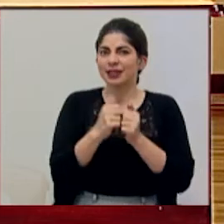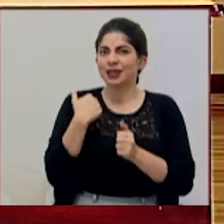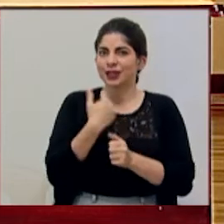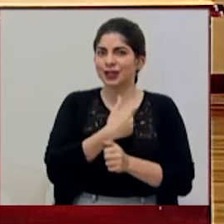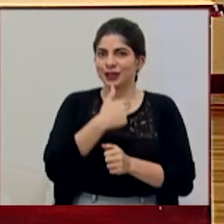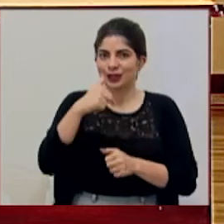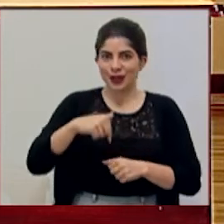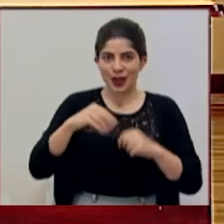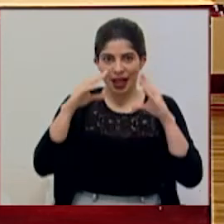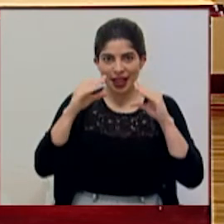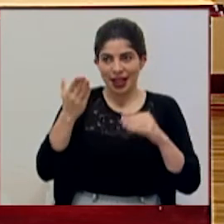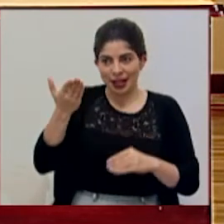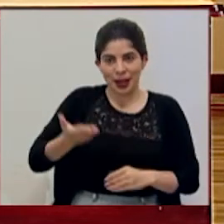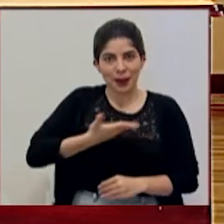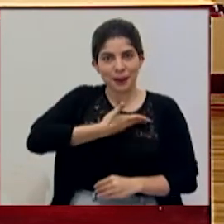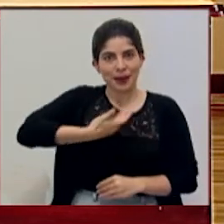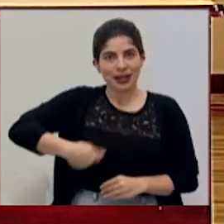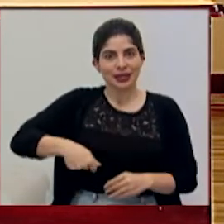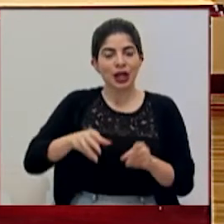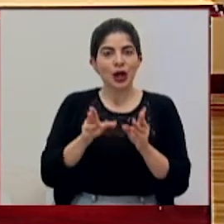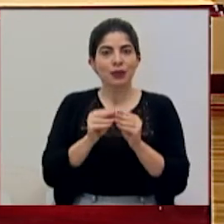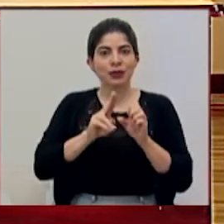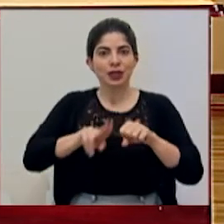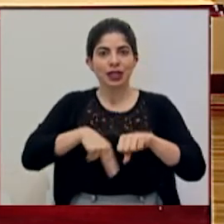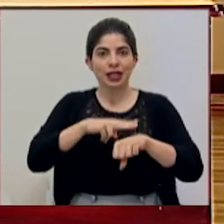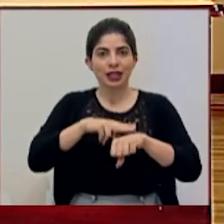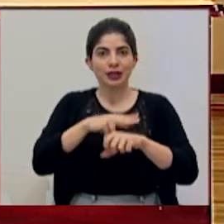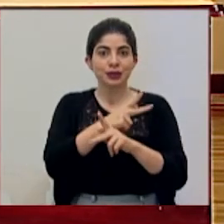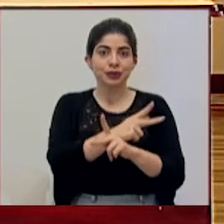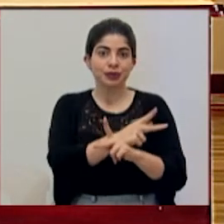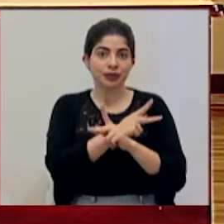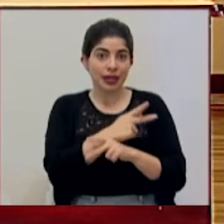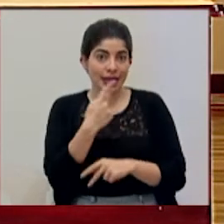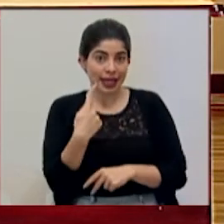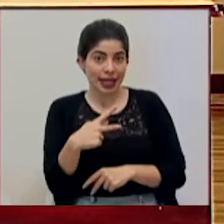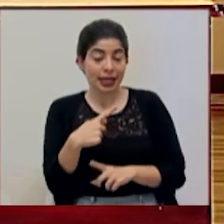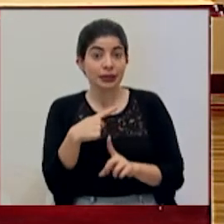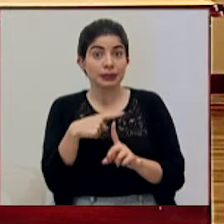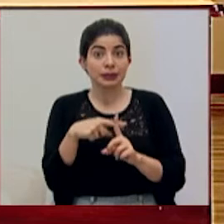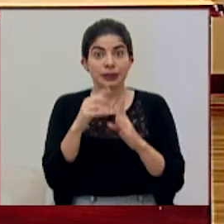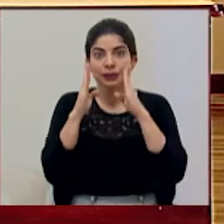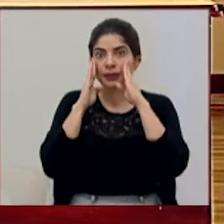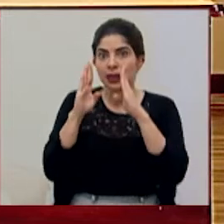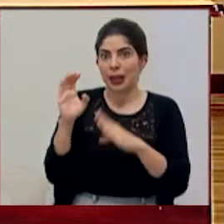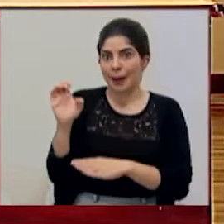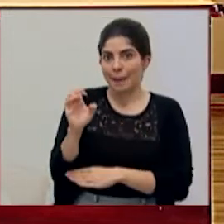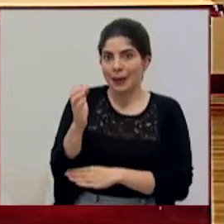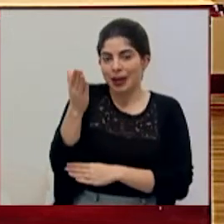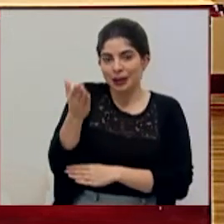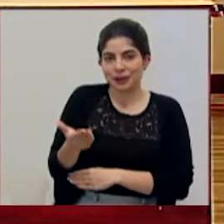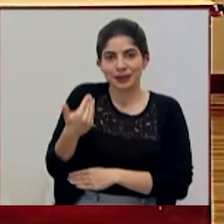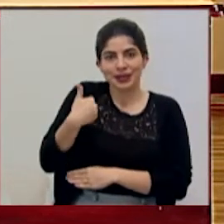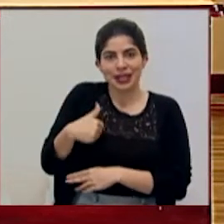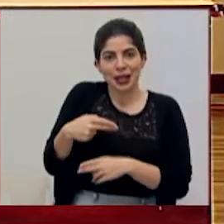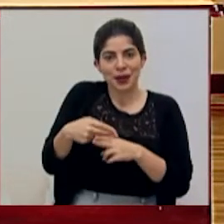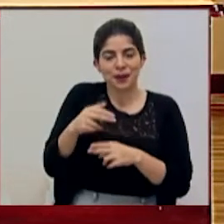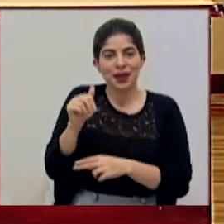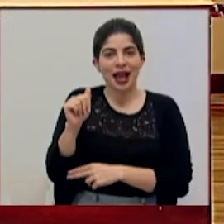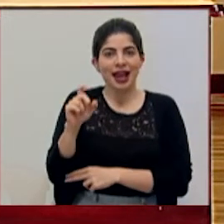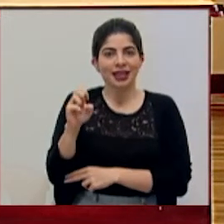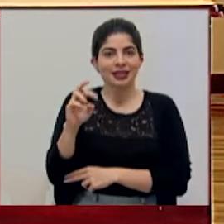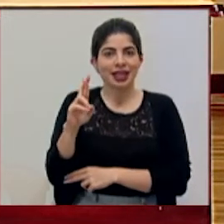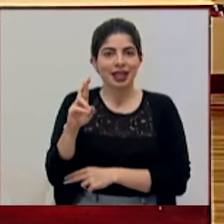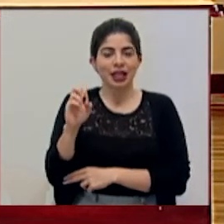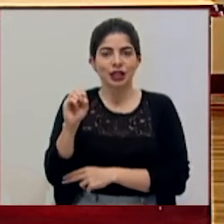tarde, el presidente de la Comisión Nacional de Prevención de Riesgos y Atención de Emergencias, el señor Alexander